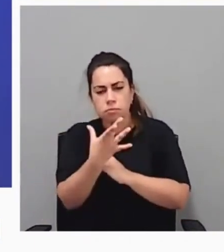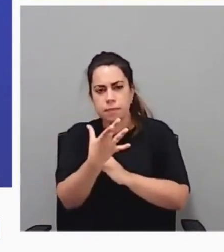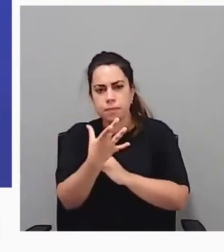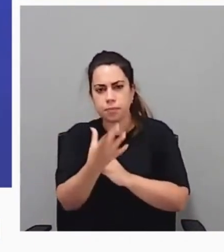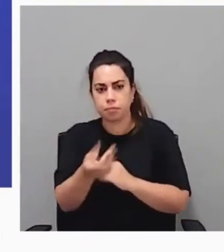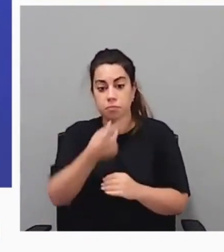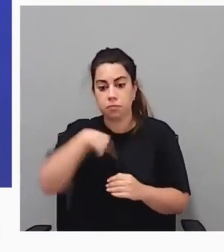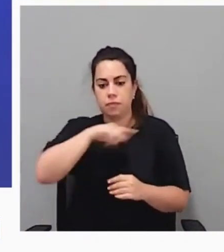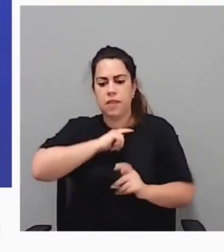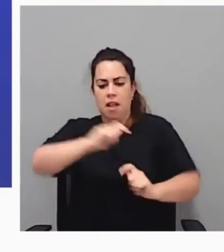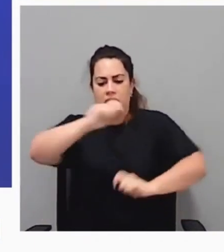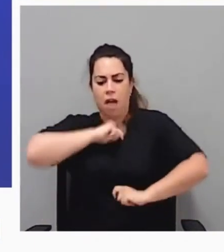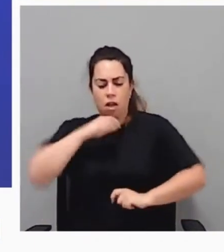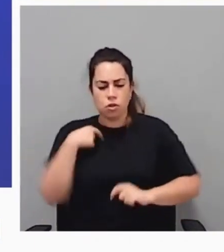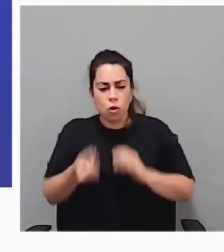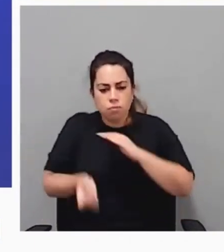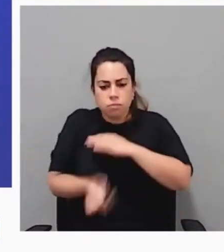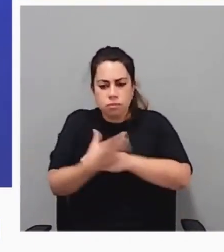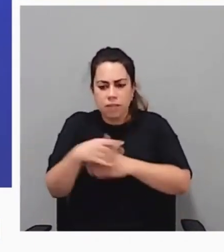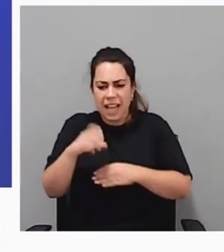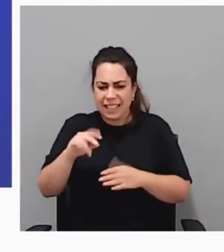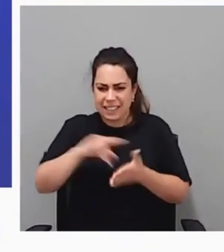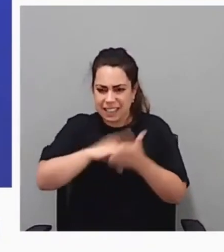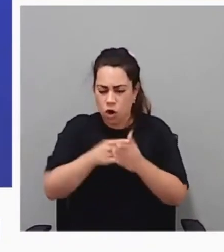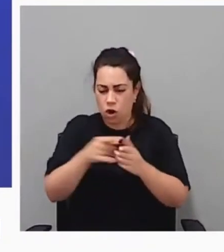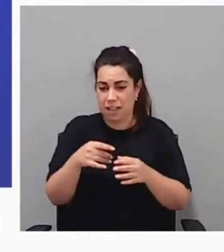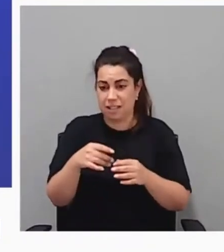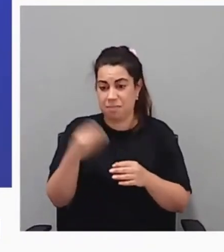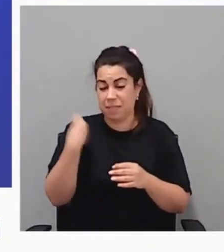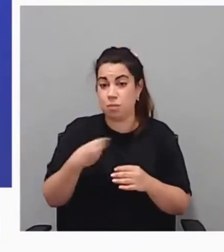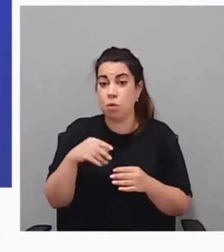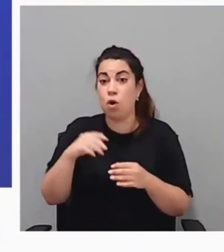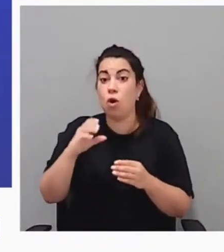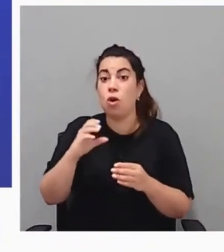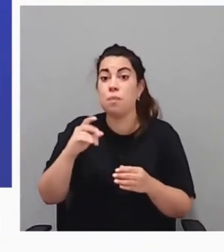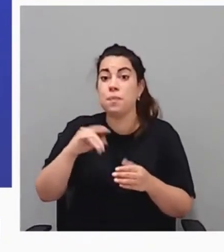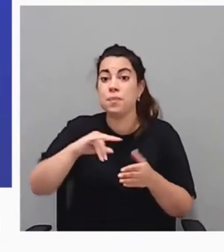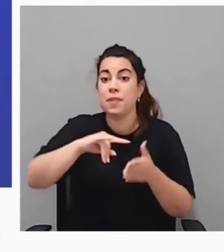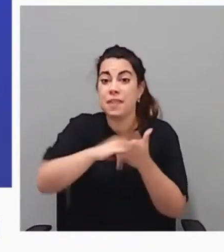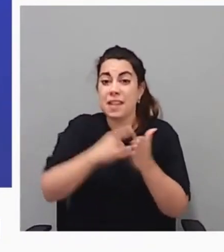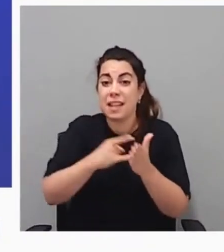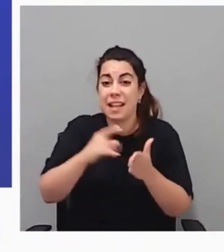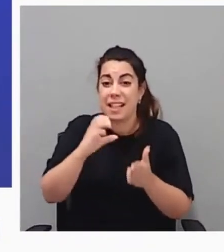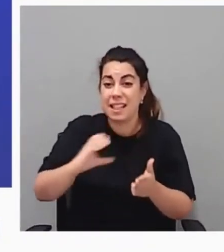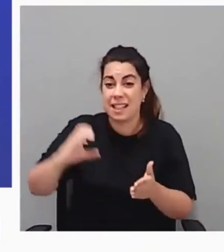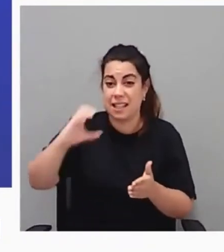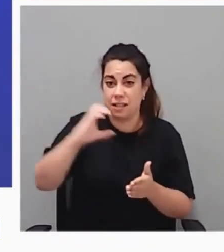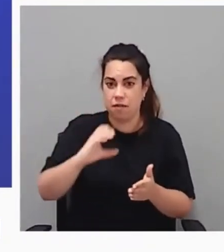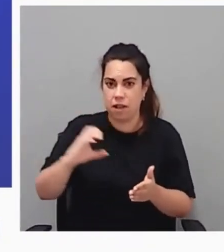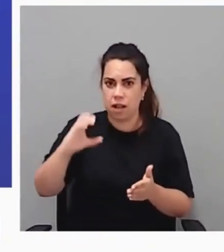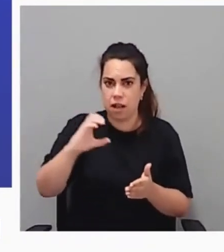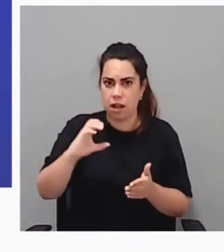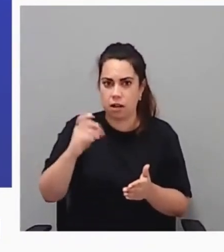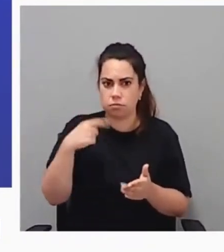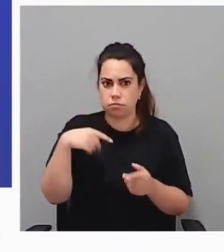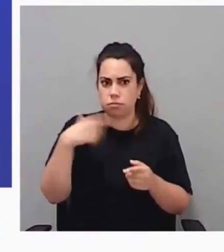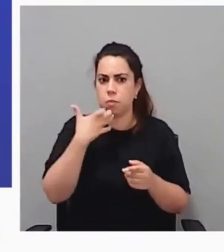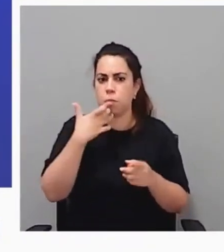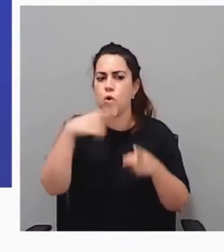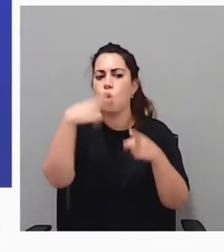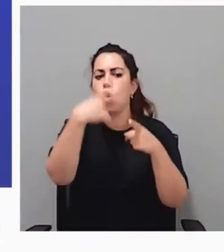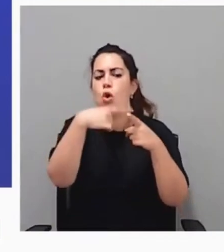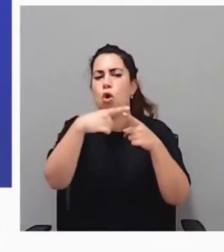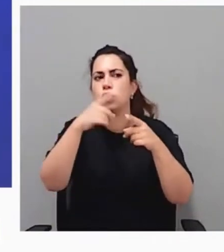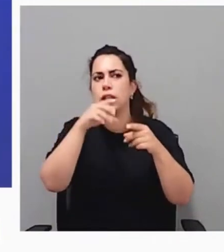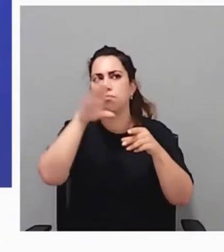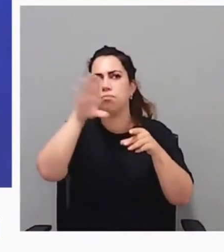de tecnología. Es la creatividad científica del siglo XX. Es reduccionista y es como de Lego. Cogemos los trozos, sabemos los